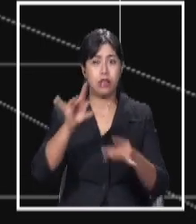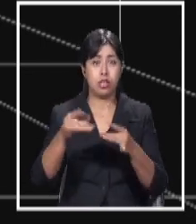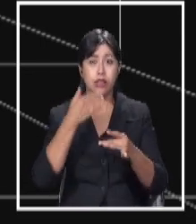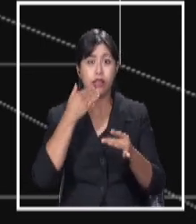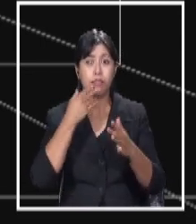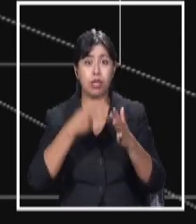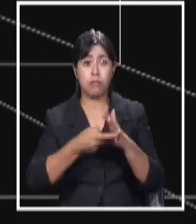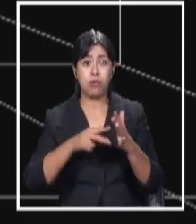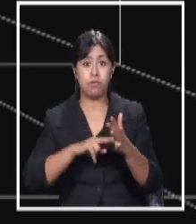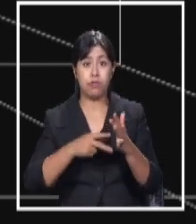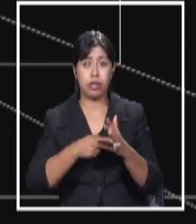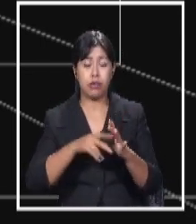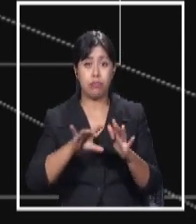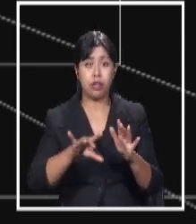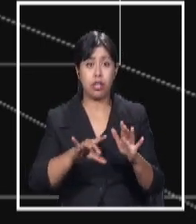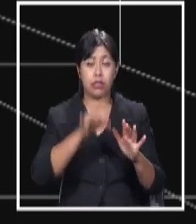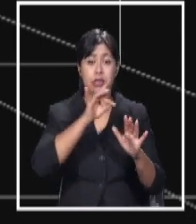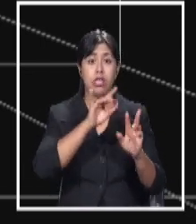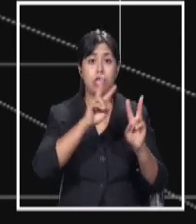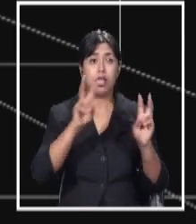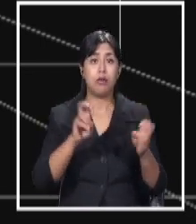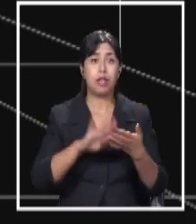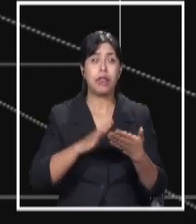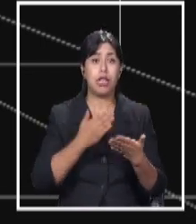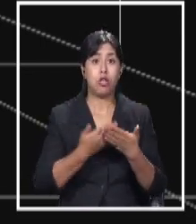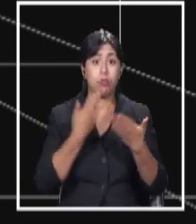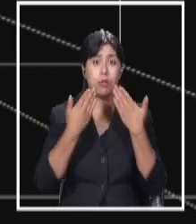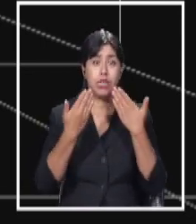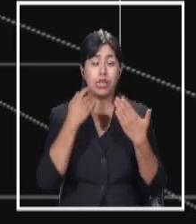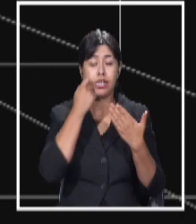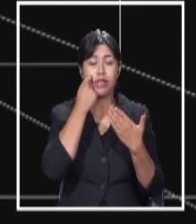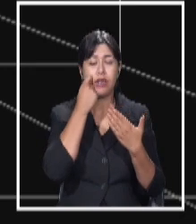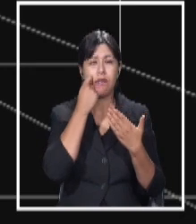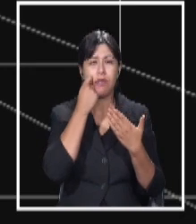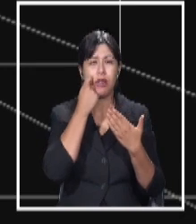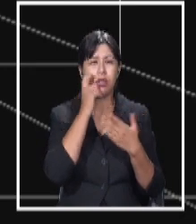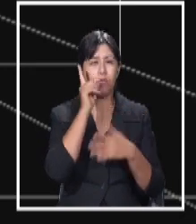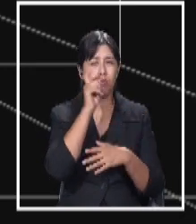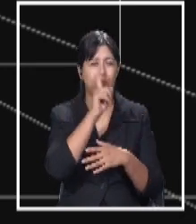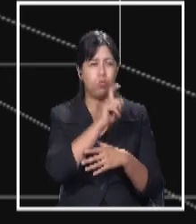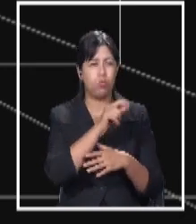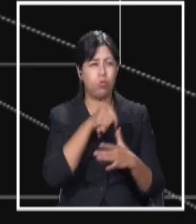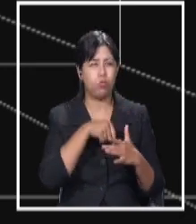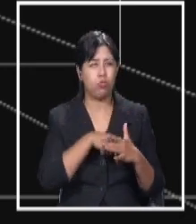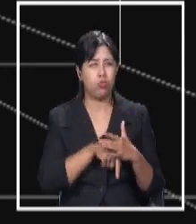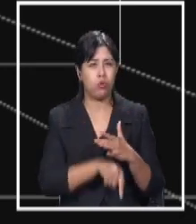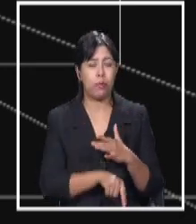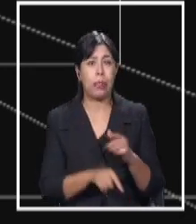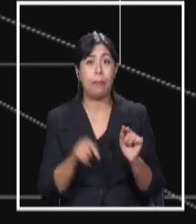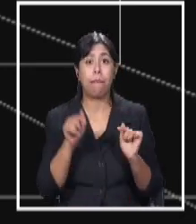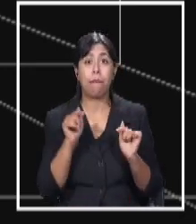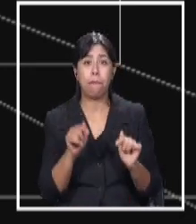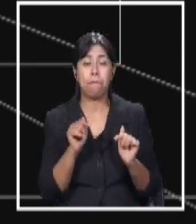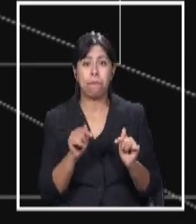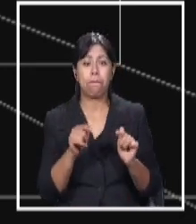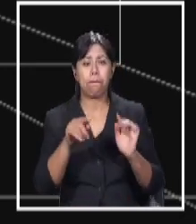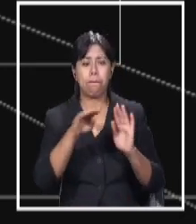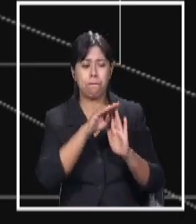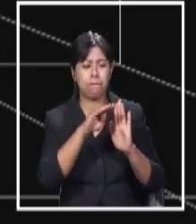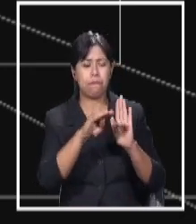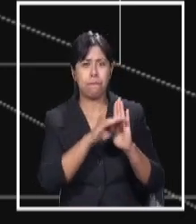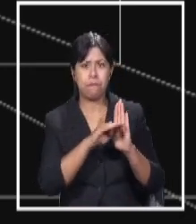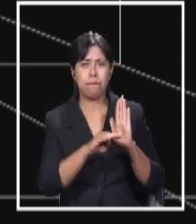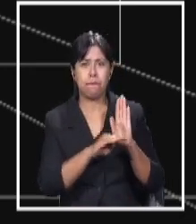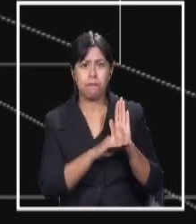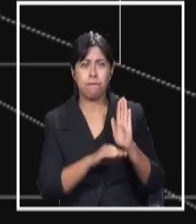problemáticas vinculados a la salud mental funcionan como redes complejas. Entonces, estas listas a lo